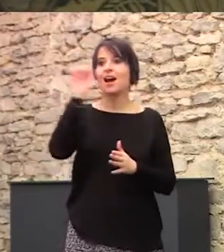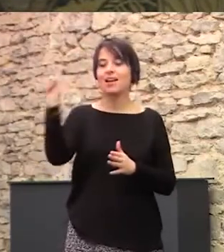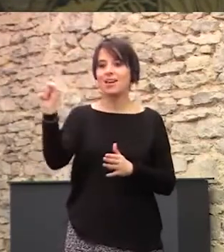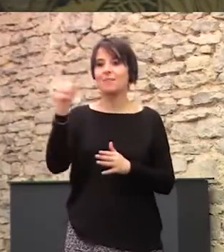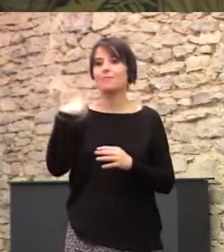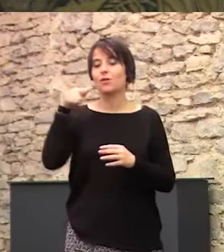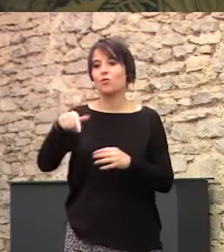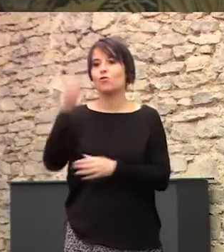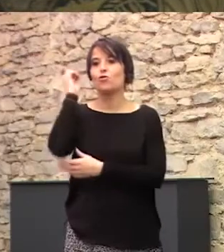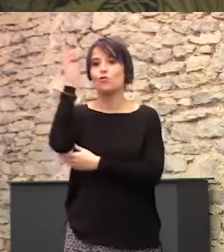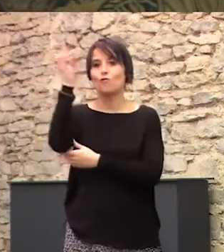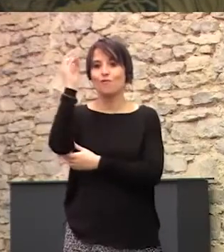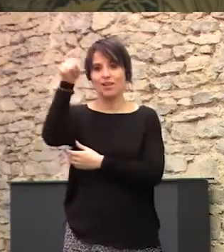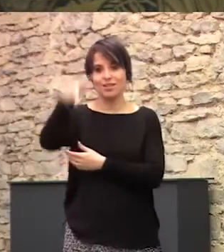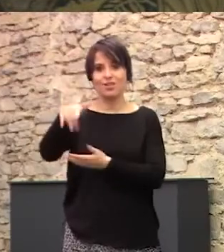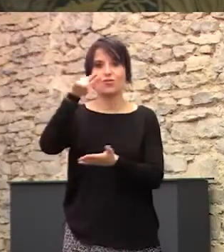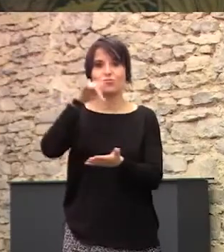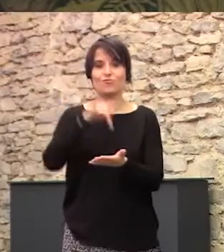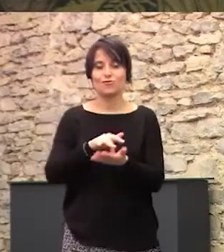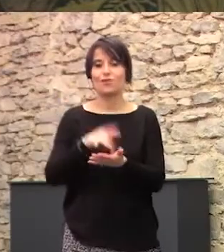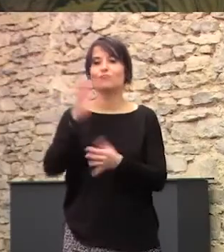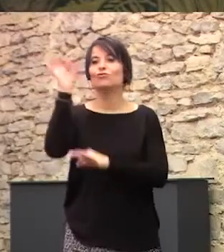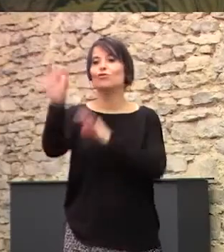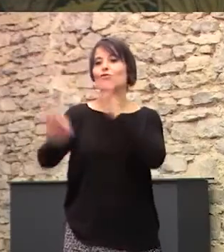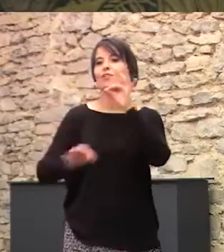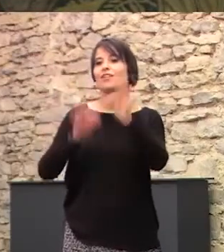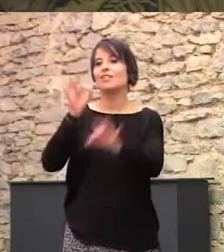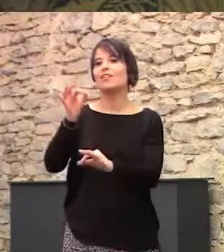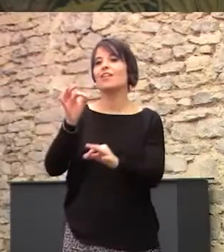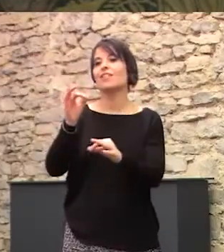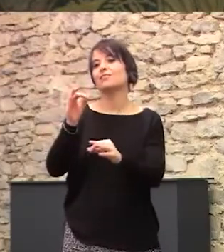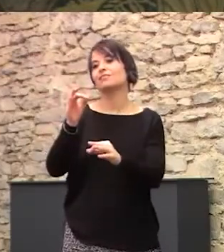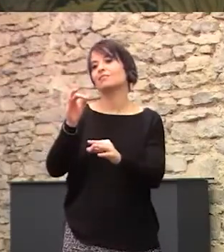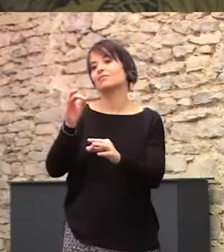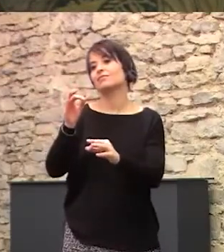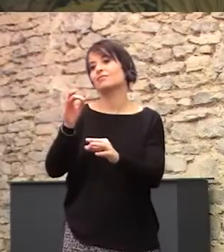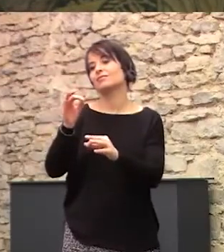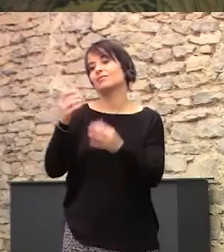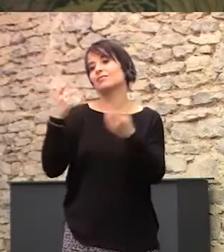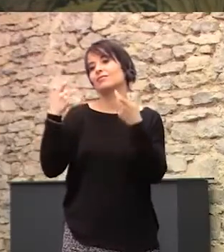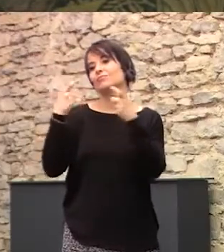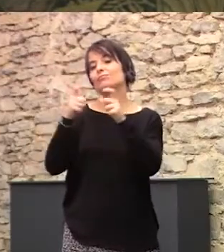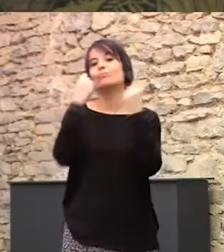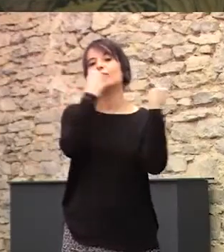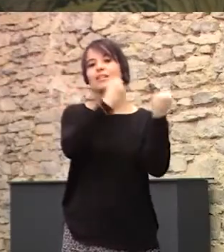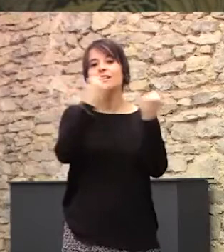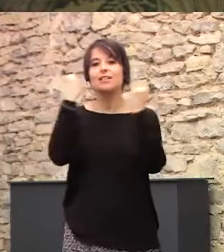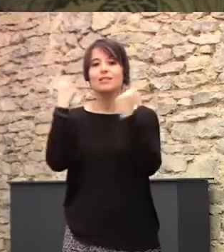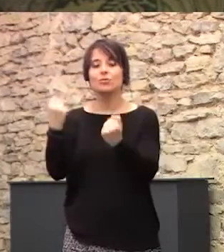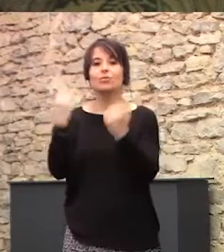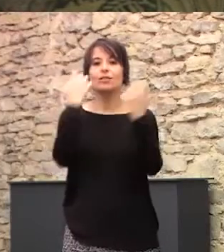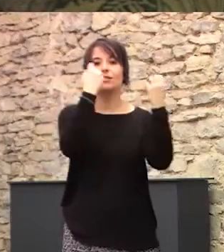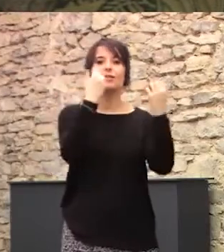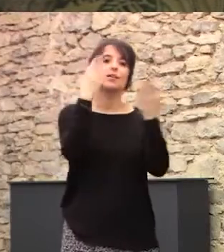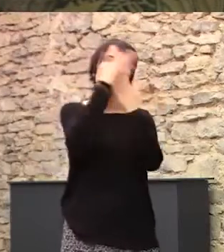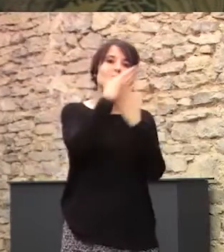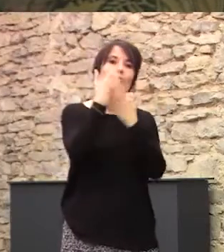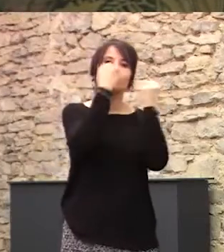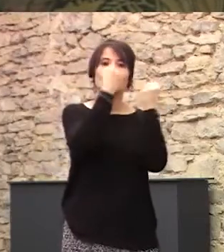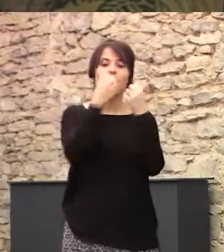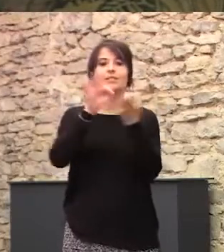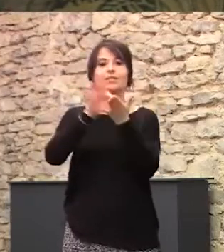conferencia de hoy organizada por la Escuela de Empoderamiento del Servicio de Igualdad